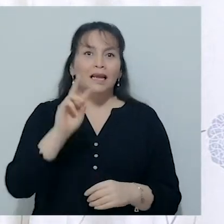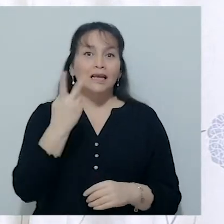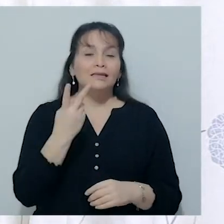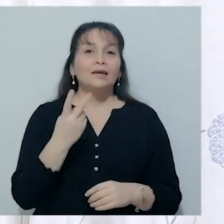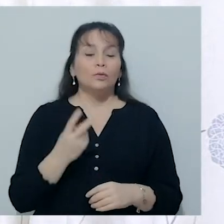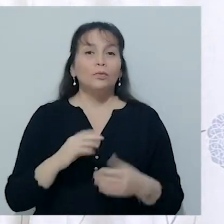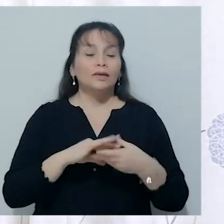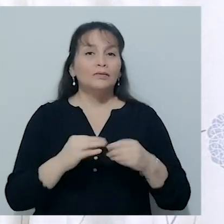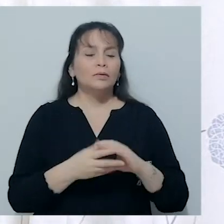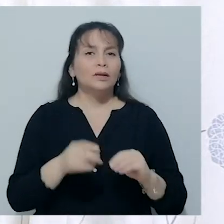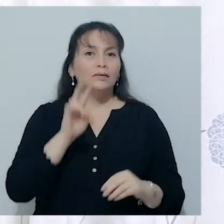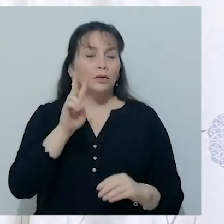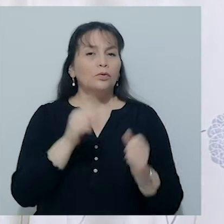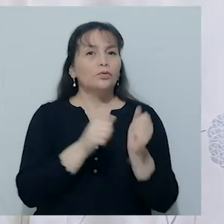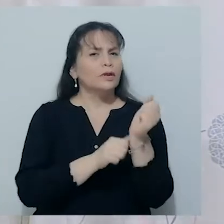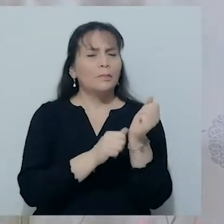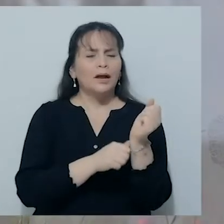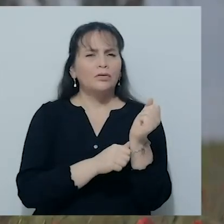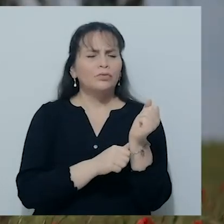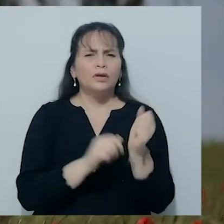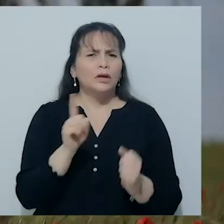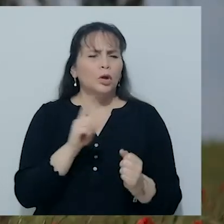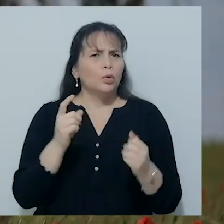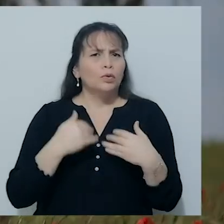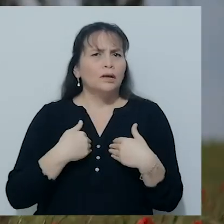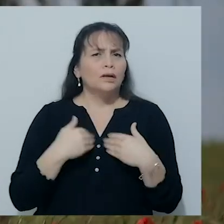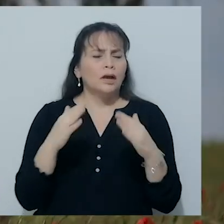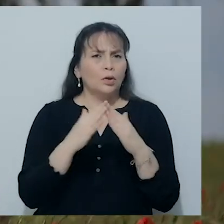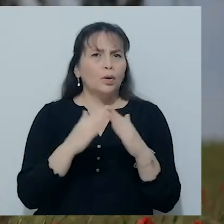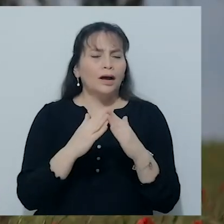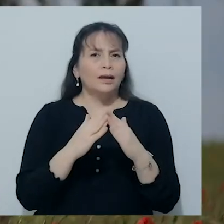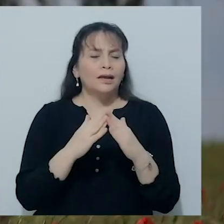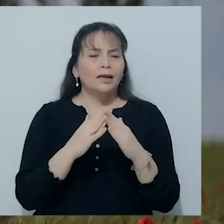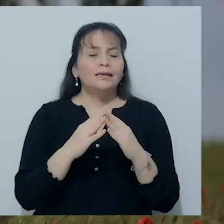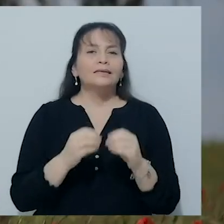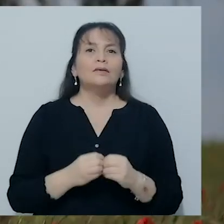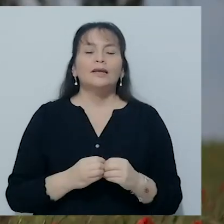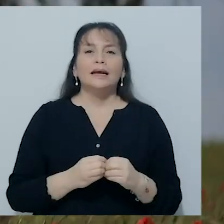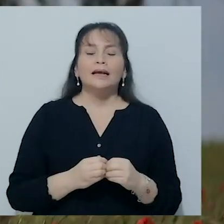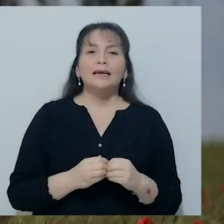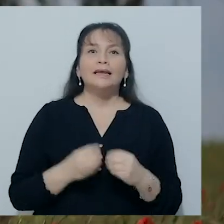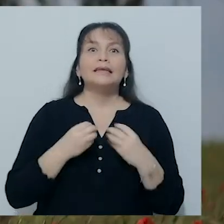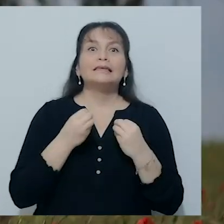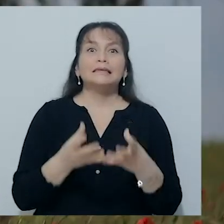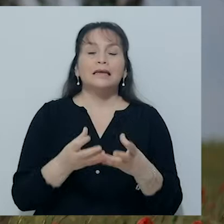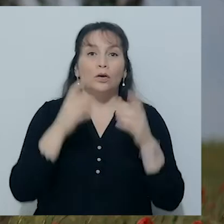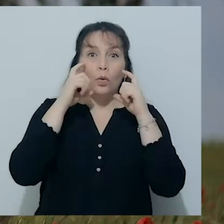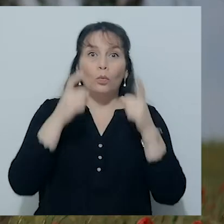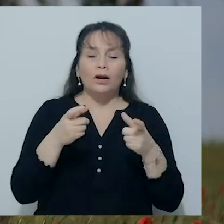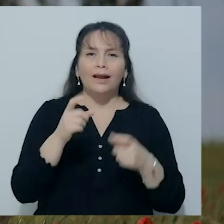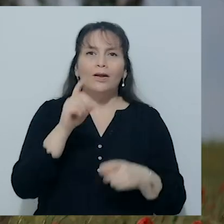tiene que ver con dos hermanos sin hogar, pero que heredaron no dólares, sino 100 millones de